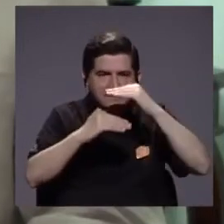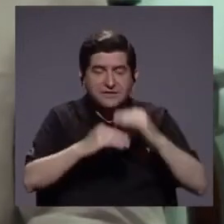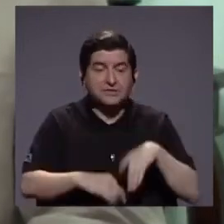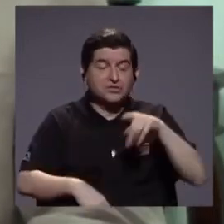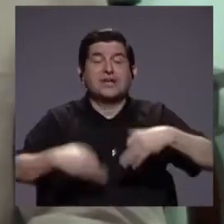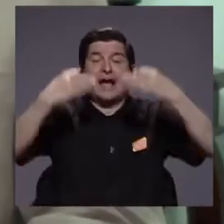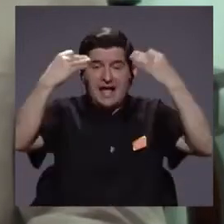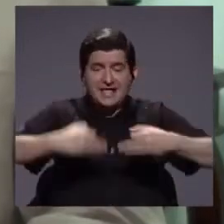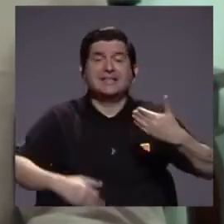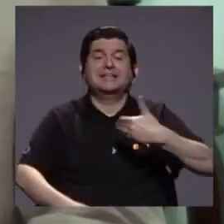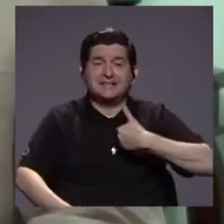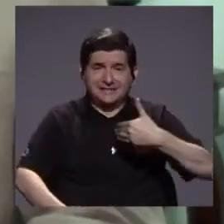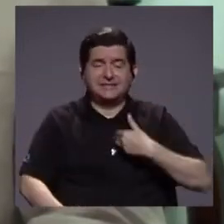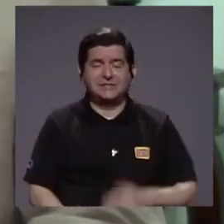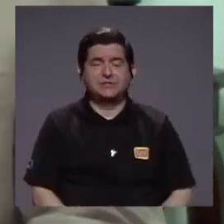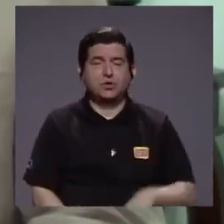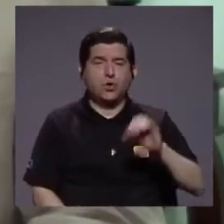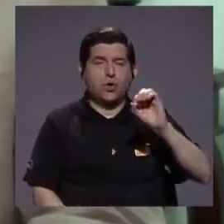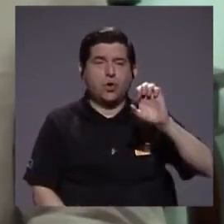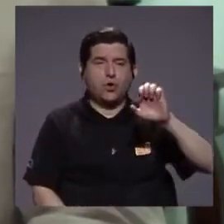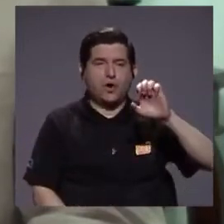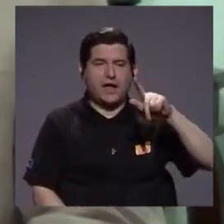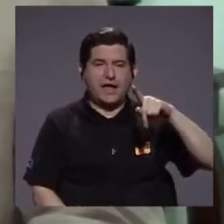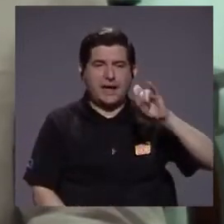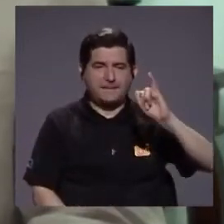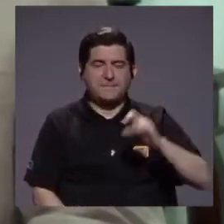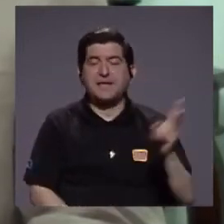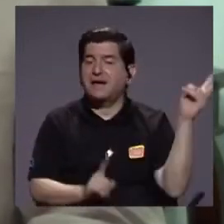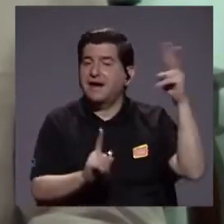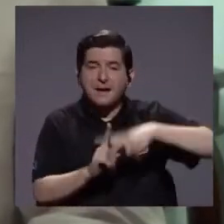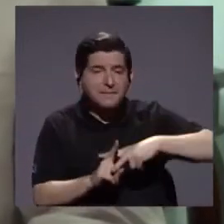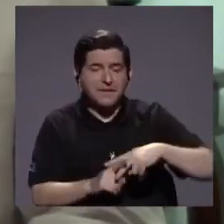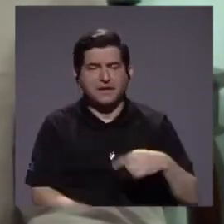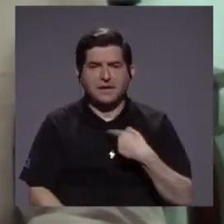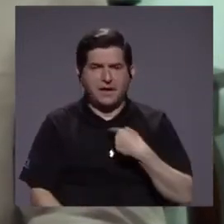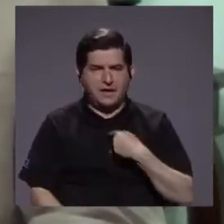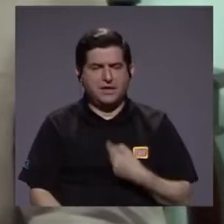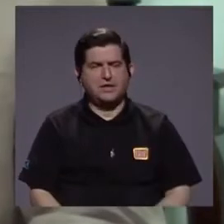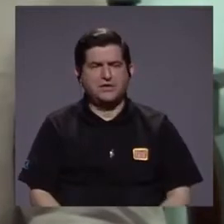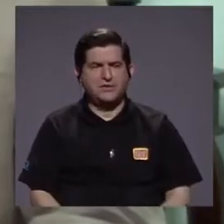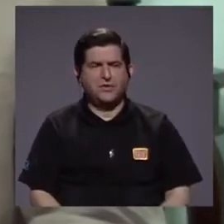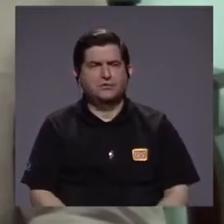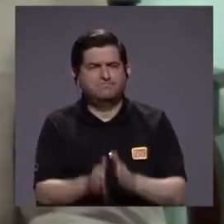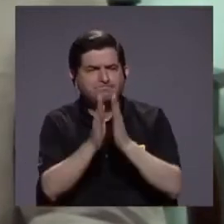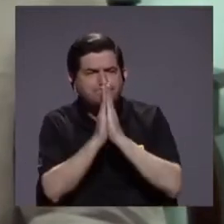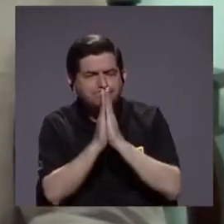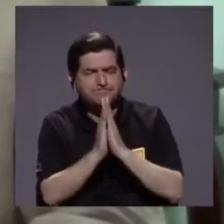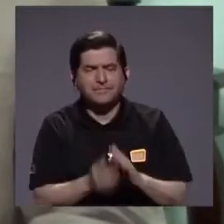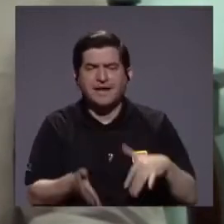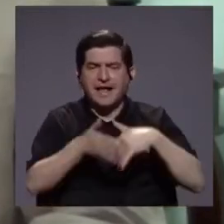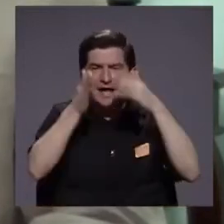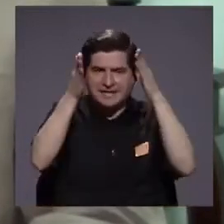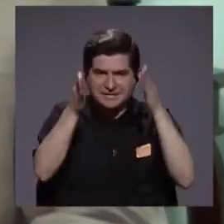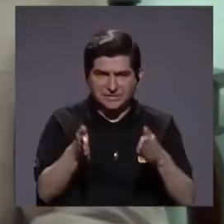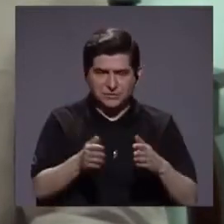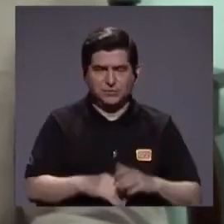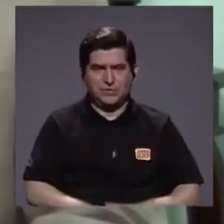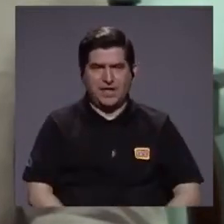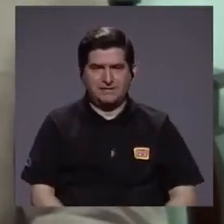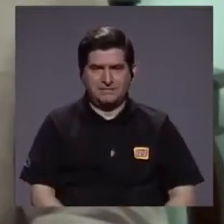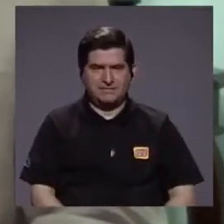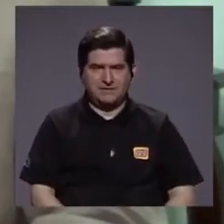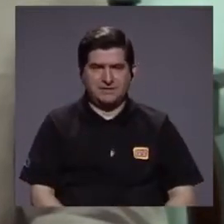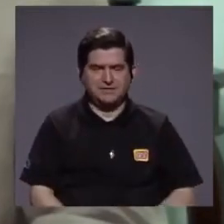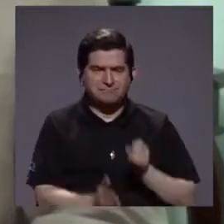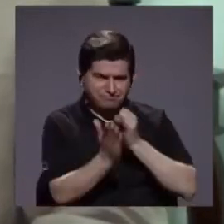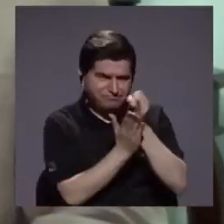las decisiones. La OEPI ejecuta, y esto yo insto a las y los estudiantes para